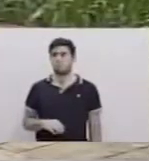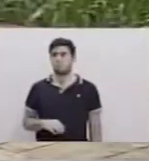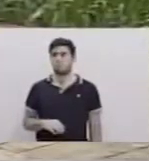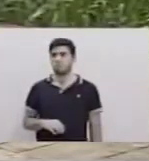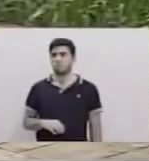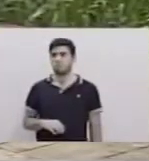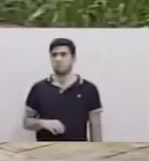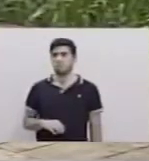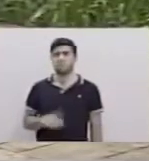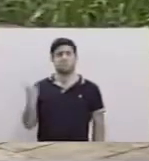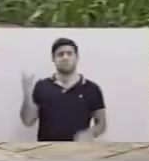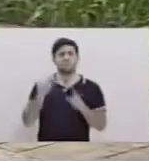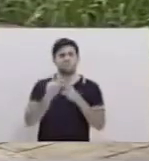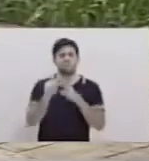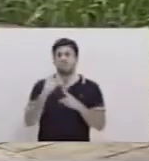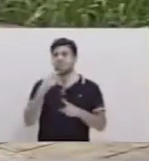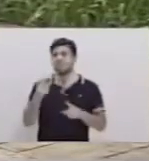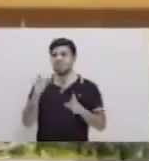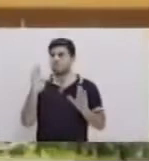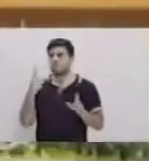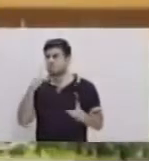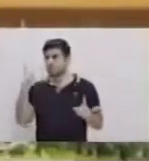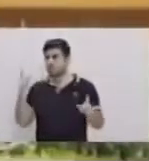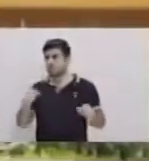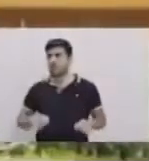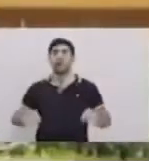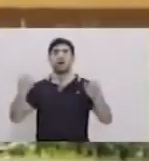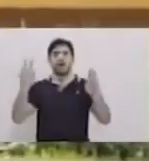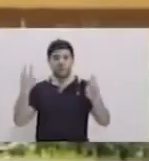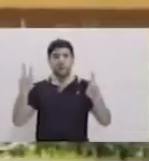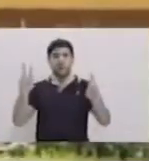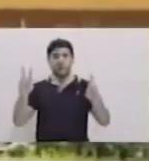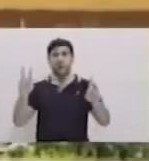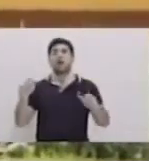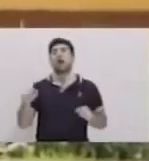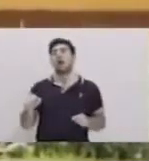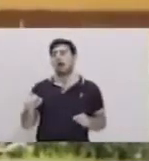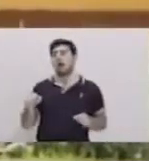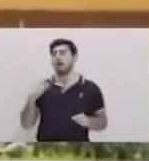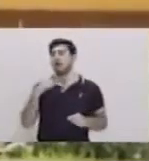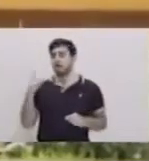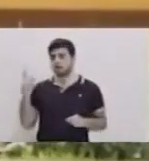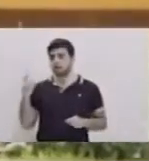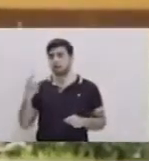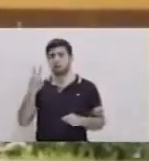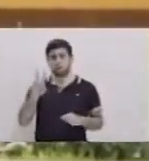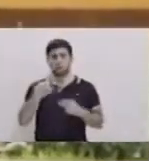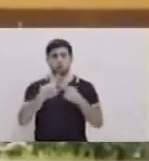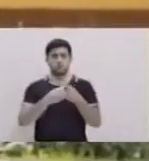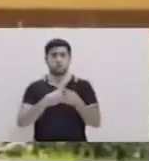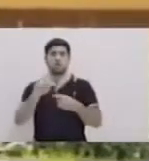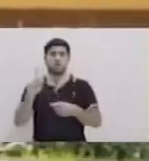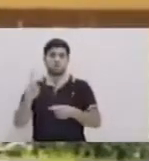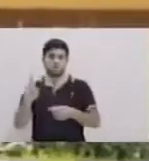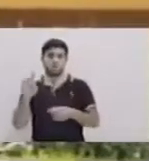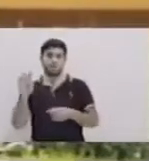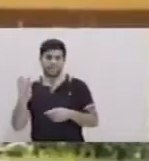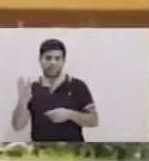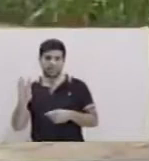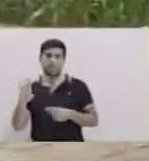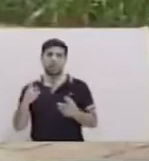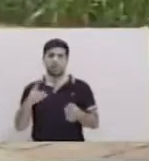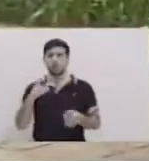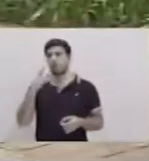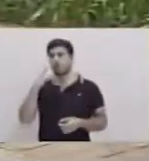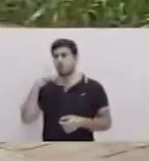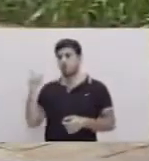Parisononis, 1, 2 y 3. Es impar, porque 2 más 1 son 3. Punto para el color